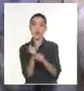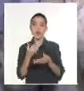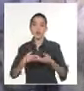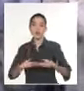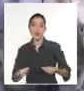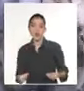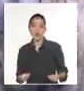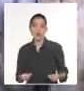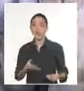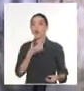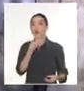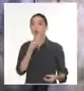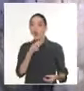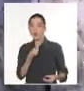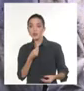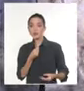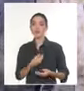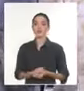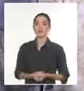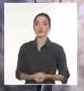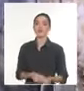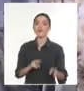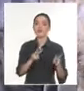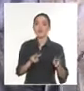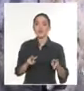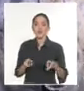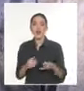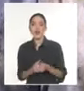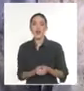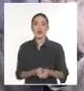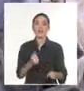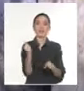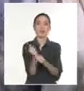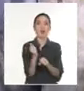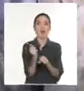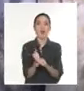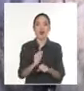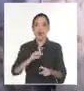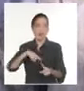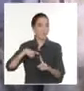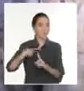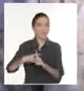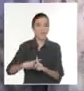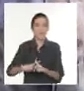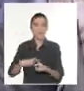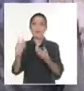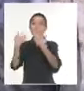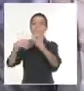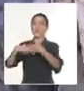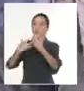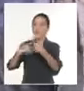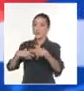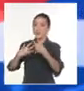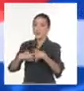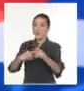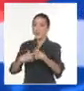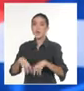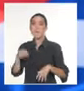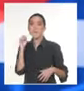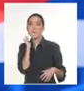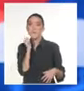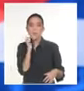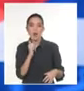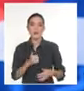trabajar más, producir más, para que está teniendo producción, el país va adelante. El